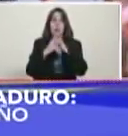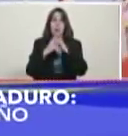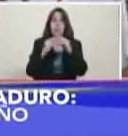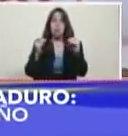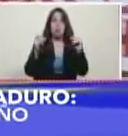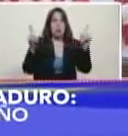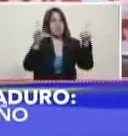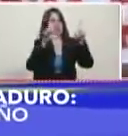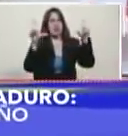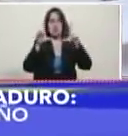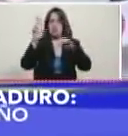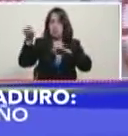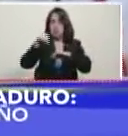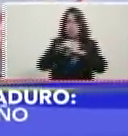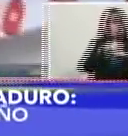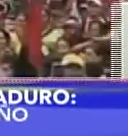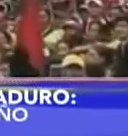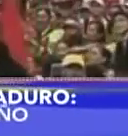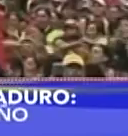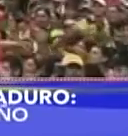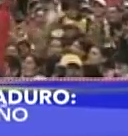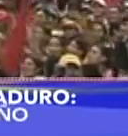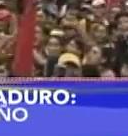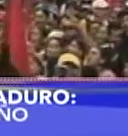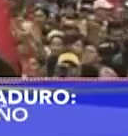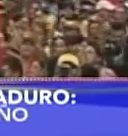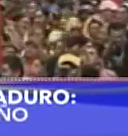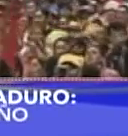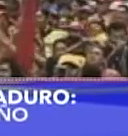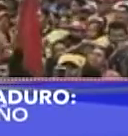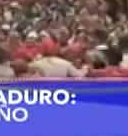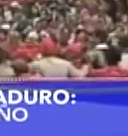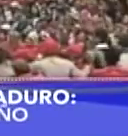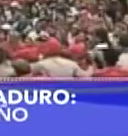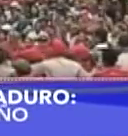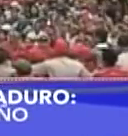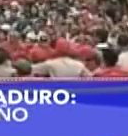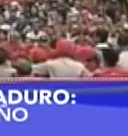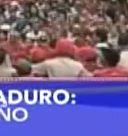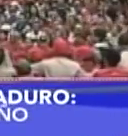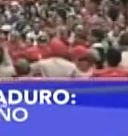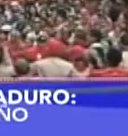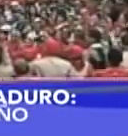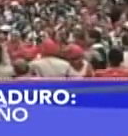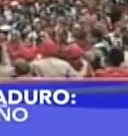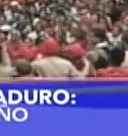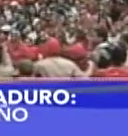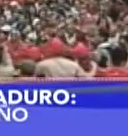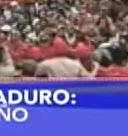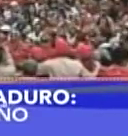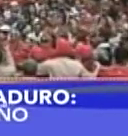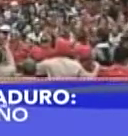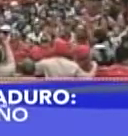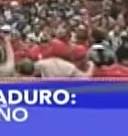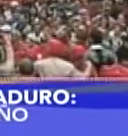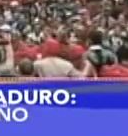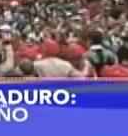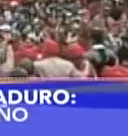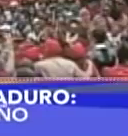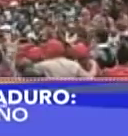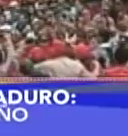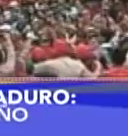nacionales nos ignoran, las redes sociales nos ignoran. las televisoras internacionales, somos los